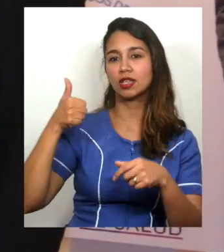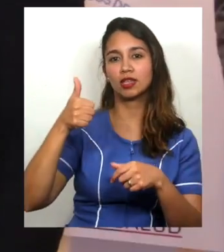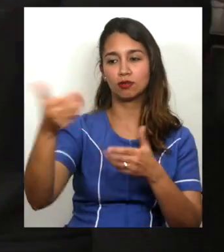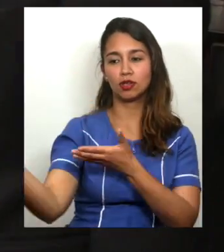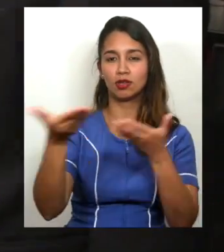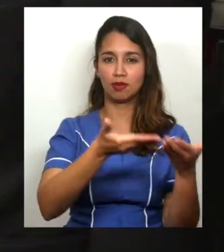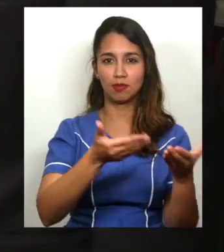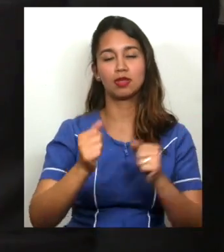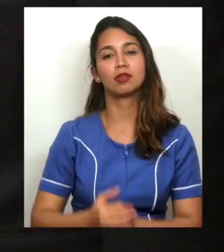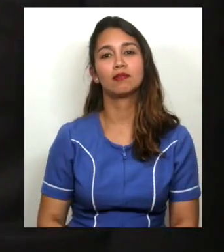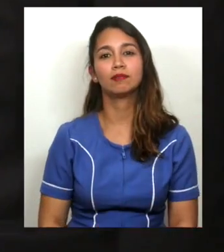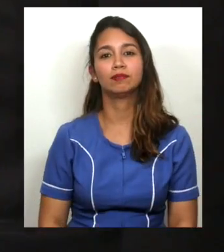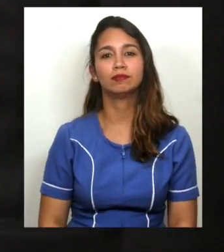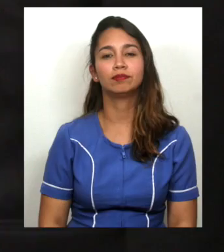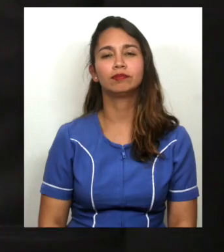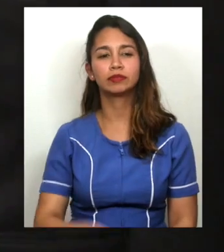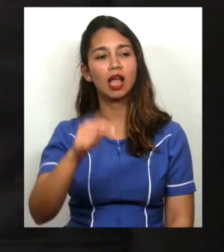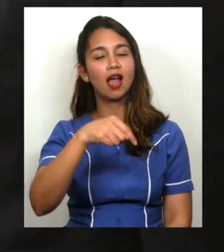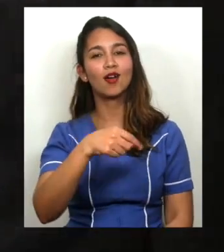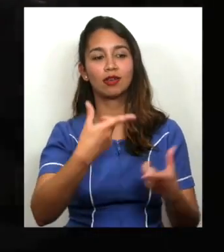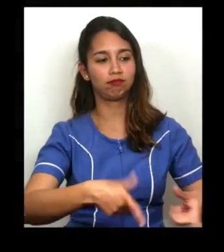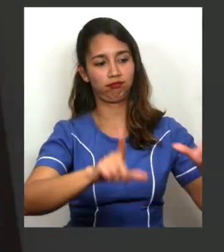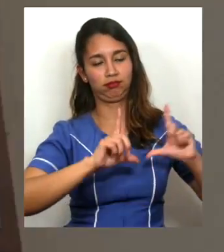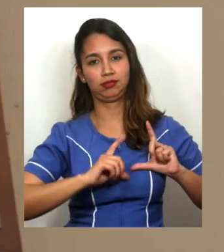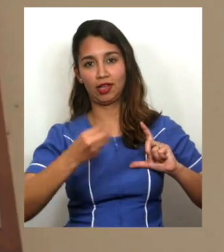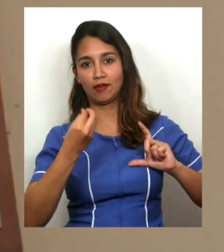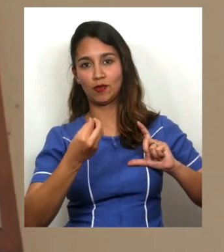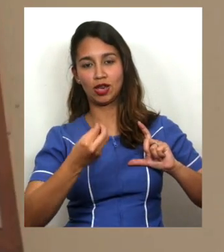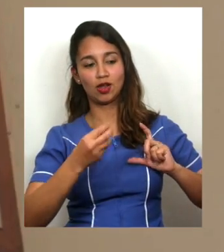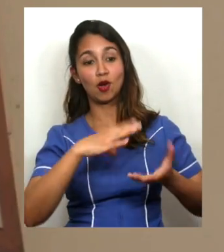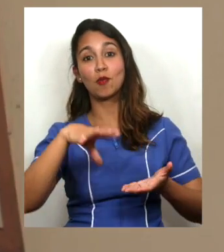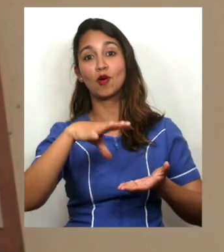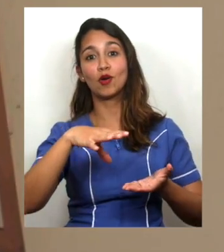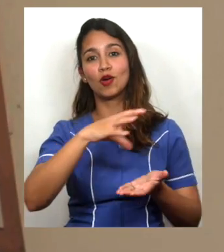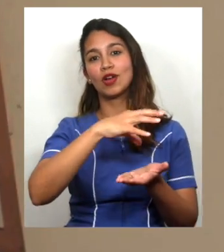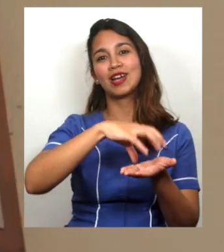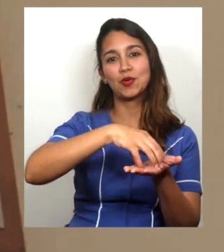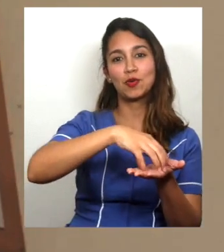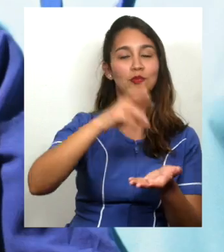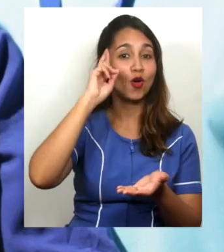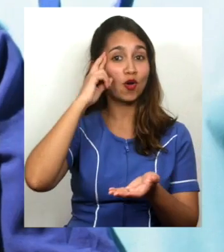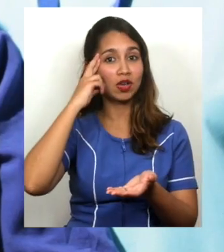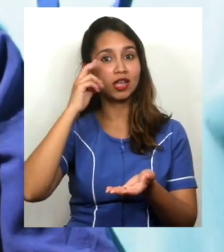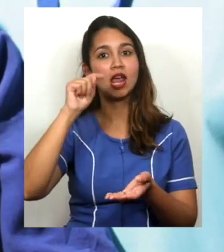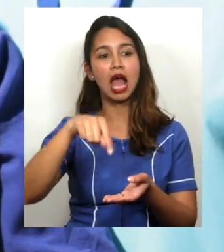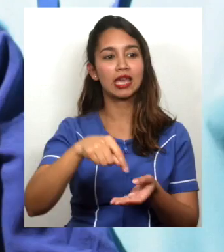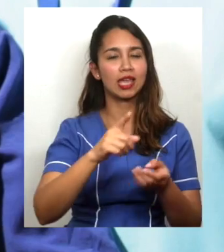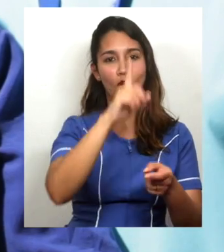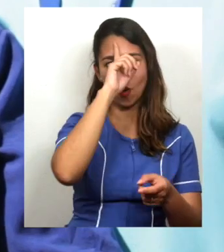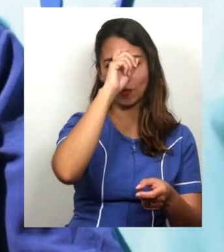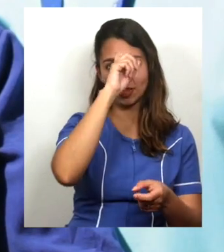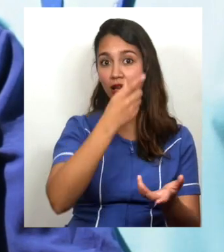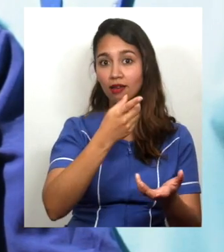los establecimientos galardonados. Gracias a la obtención de este logro, la región de O'Higgins se convierte en la primera a nivel nacional en